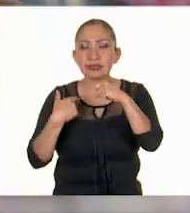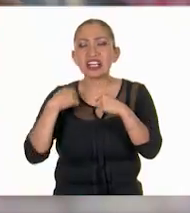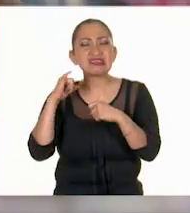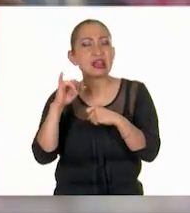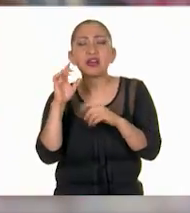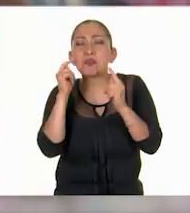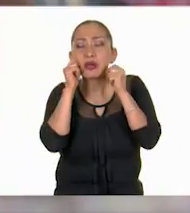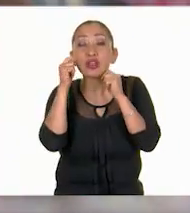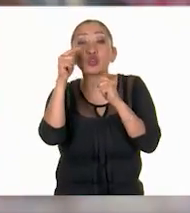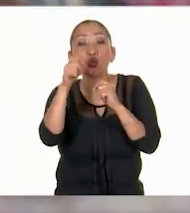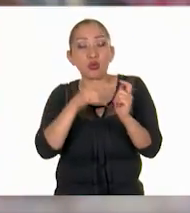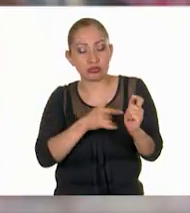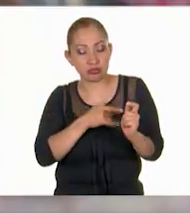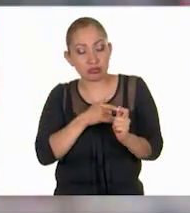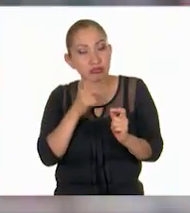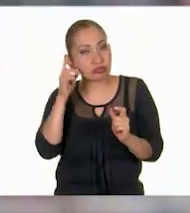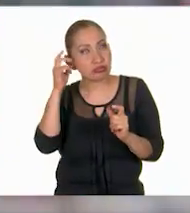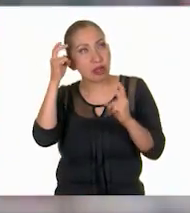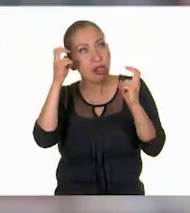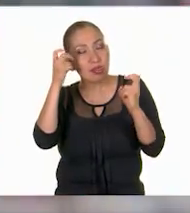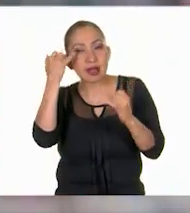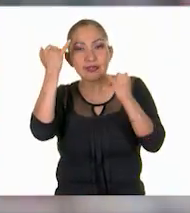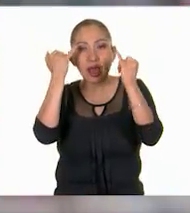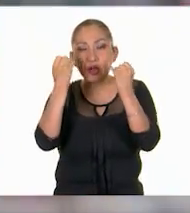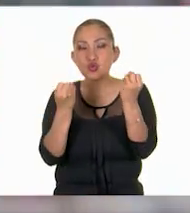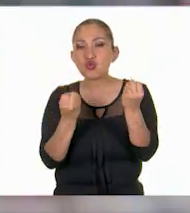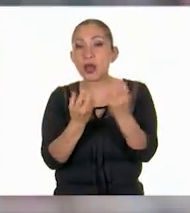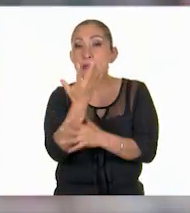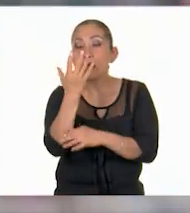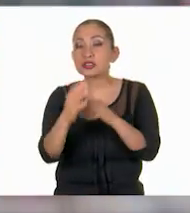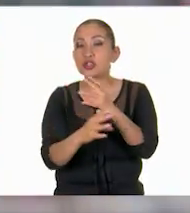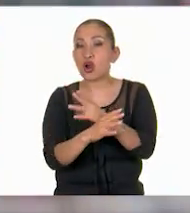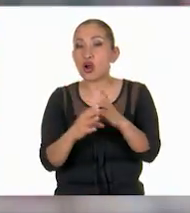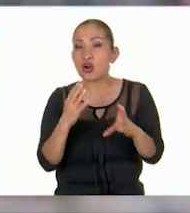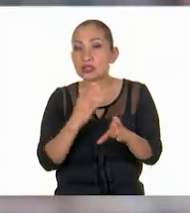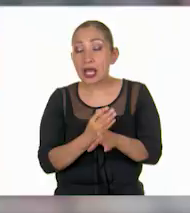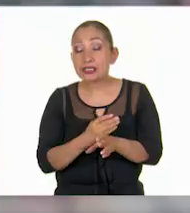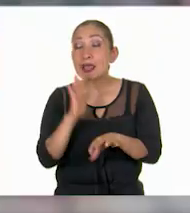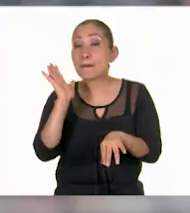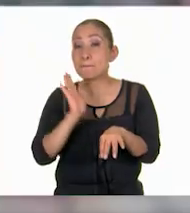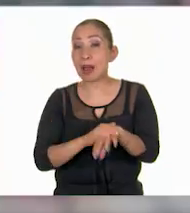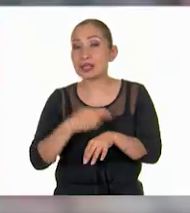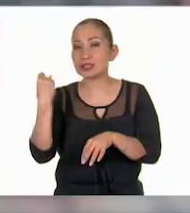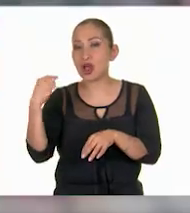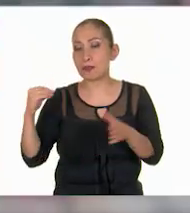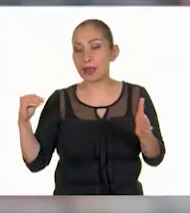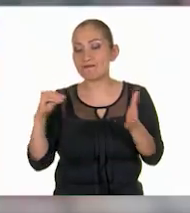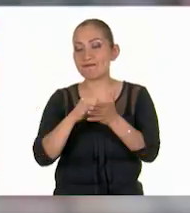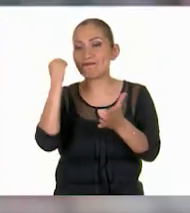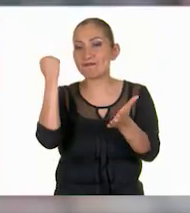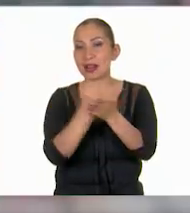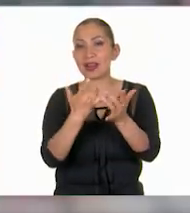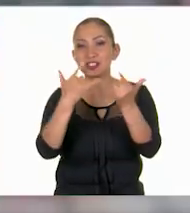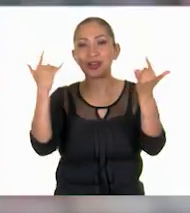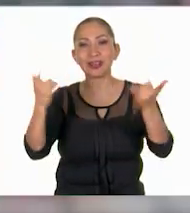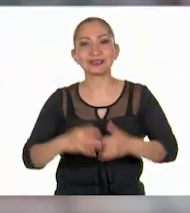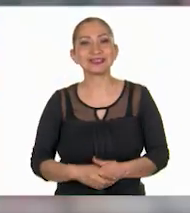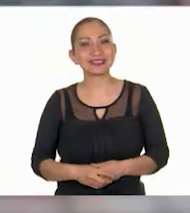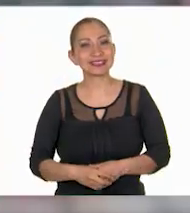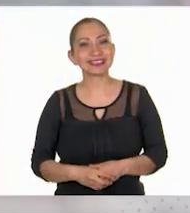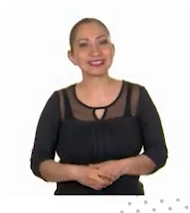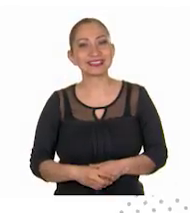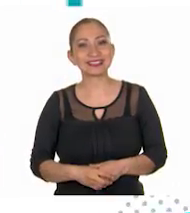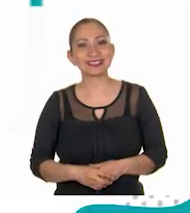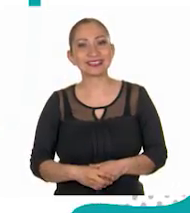Está en ti seguir tus sueños, innovar y crear esperanzas y sobre todo dejar tu nombre marcado en la historia.